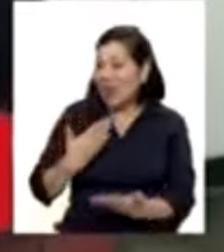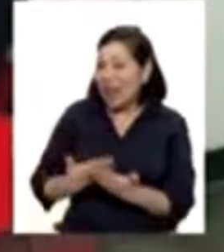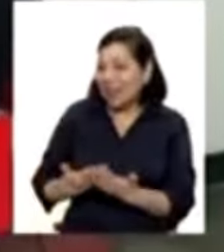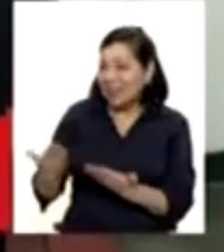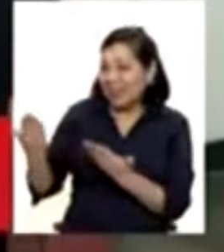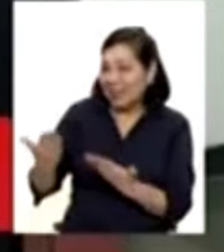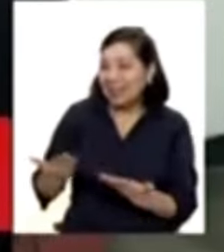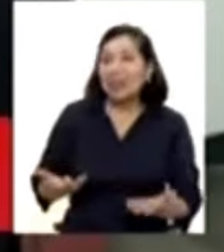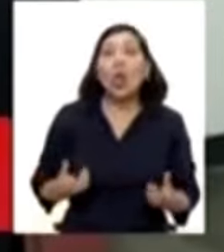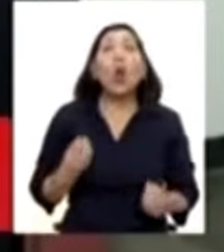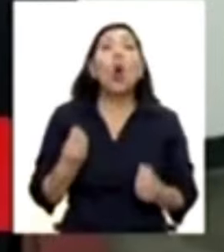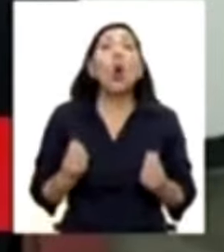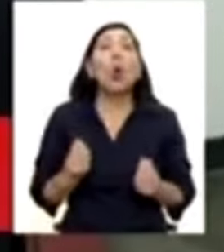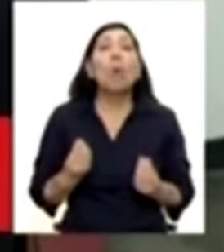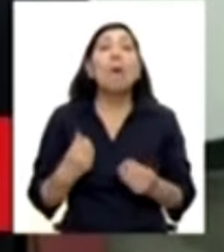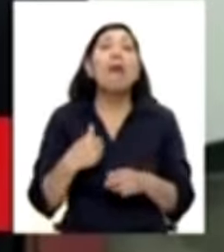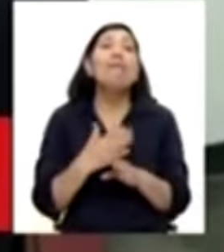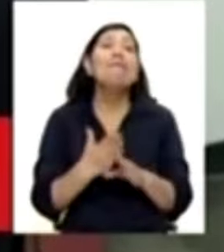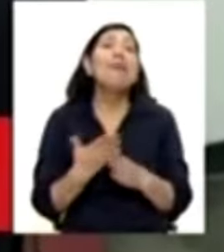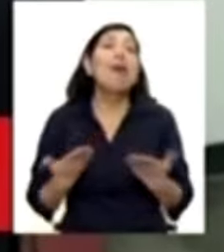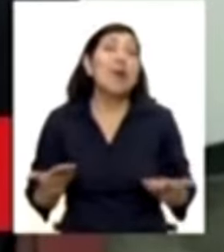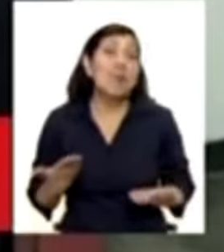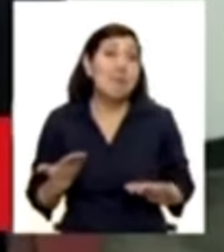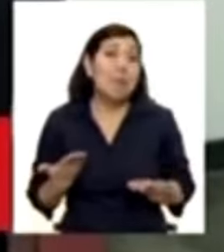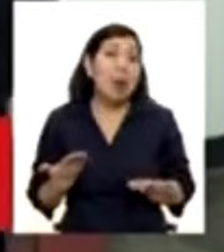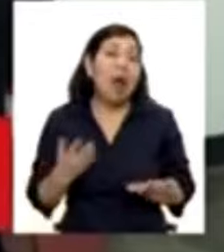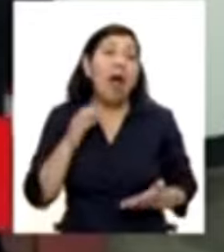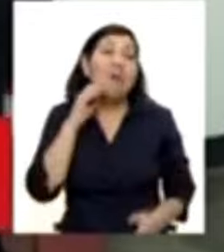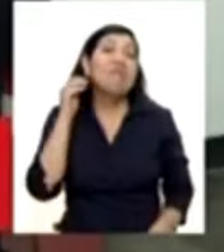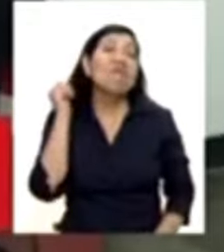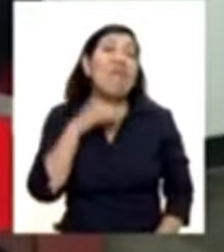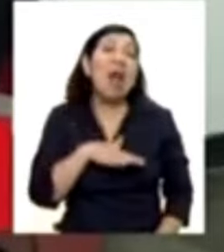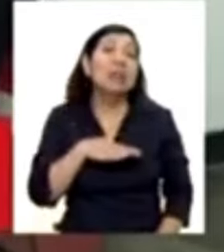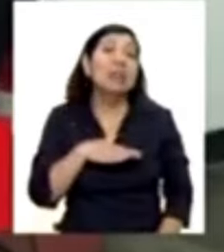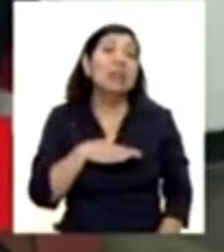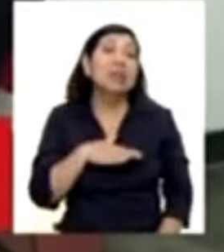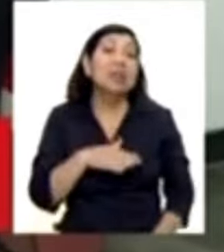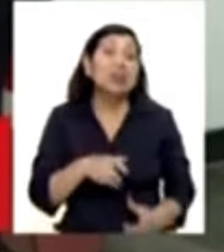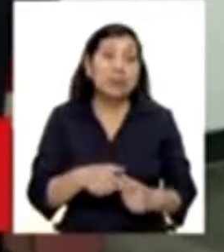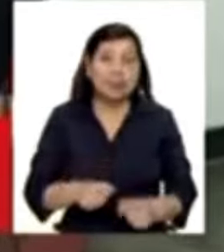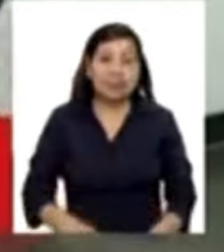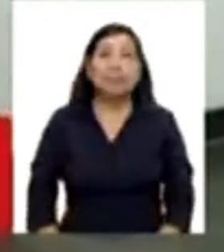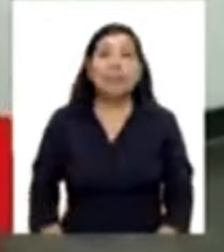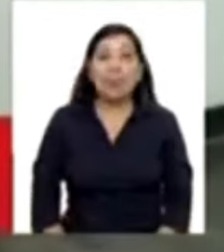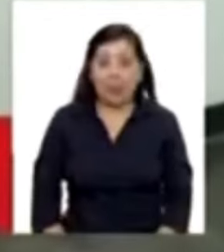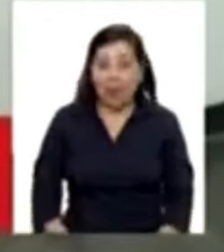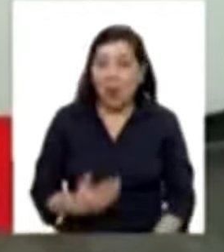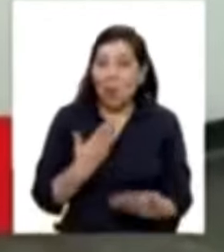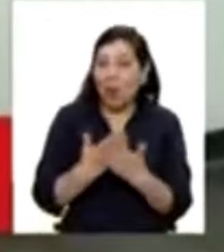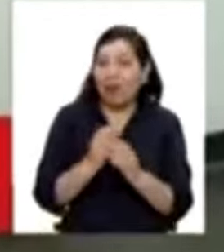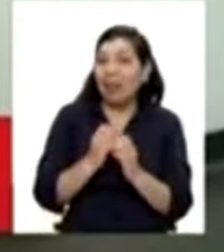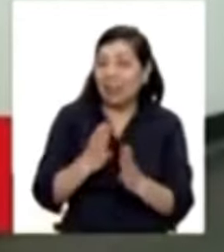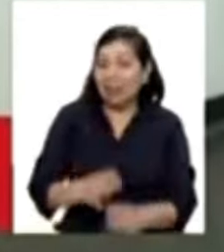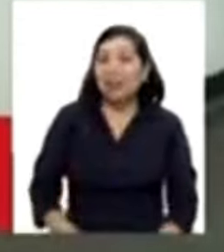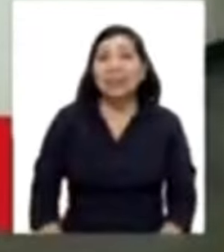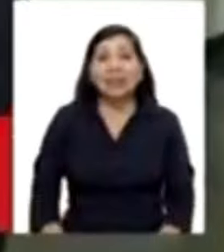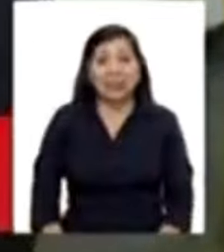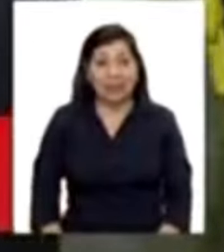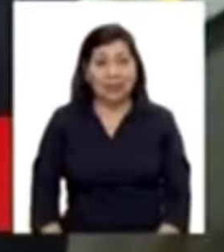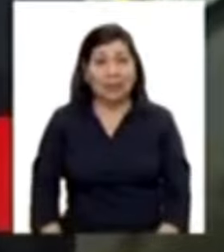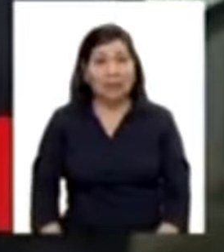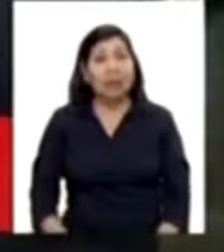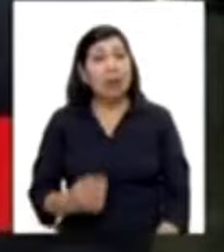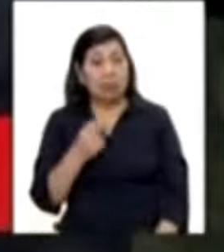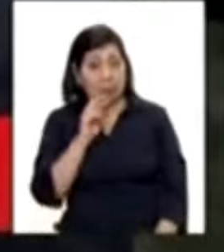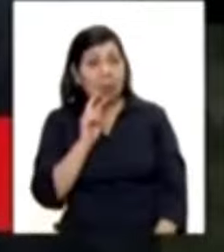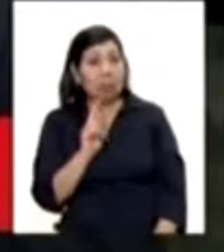director. ¿Cuáles son las modalidades de estafa que realizan estas malas personas? Buenos días. Una de las modalidades de estafa